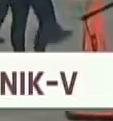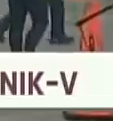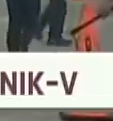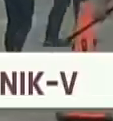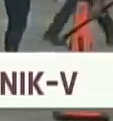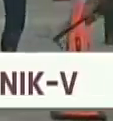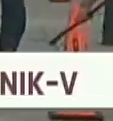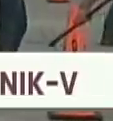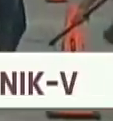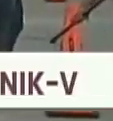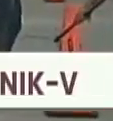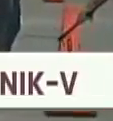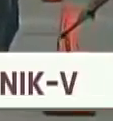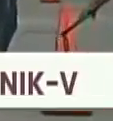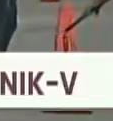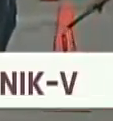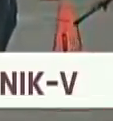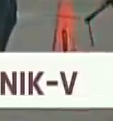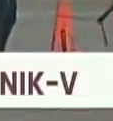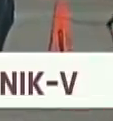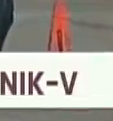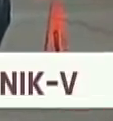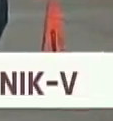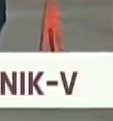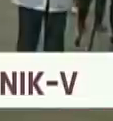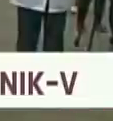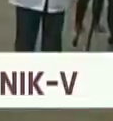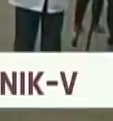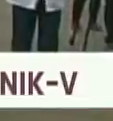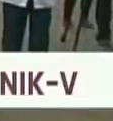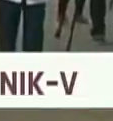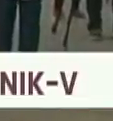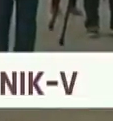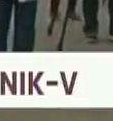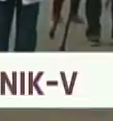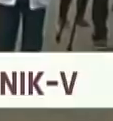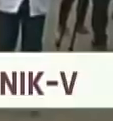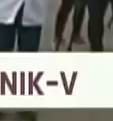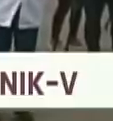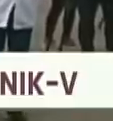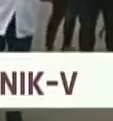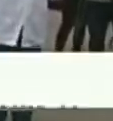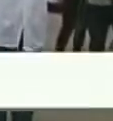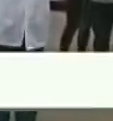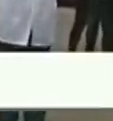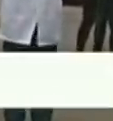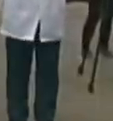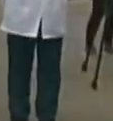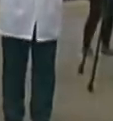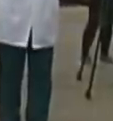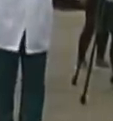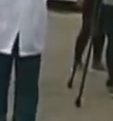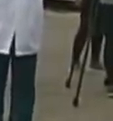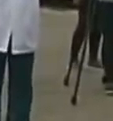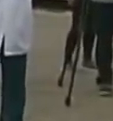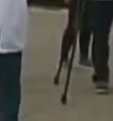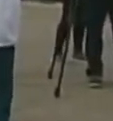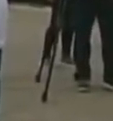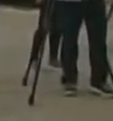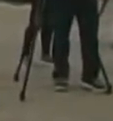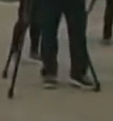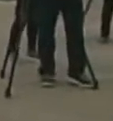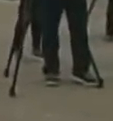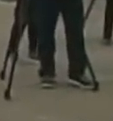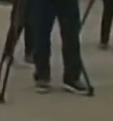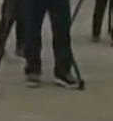podemos a esta hora compartir con ustedes lo que ha sido esa ruta para llegar a este sábado con este primer arribo de este lote